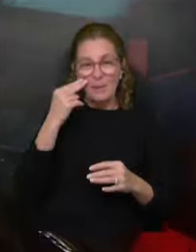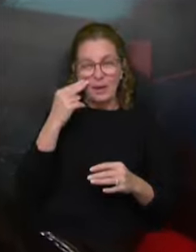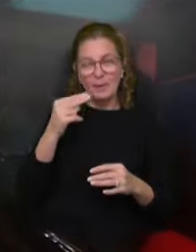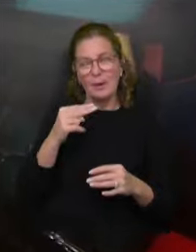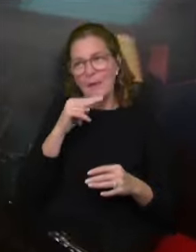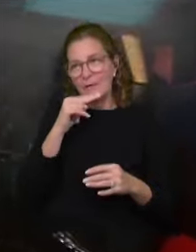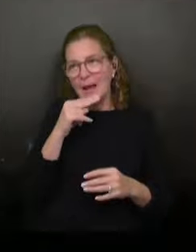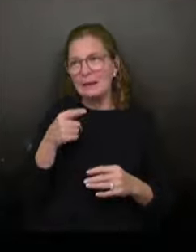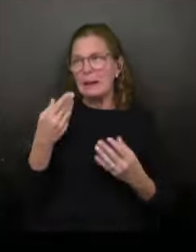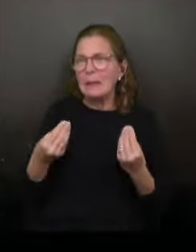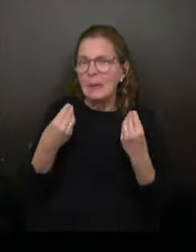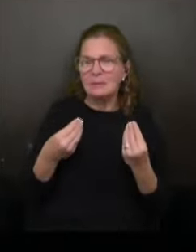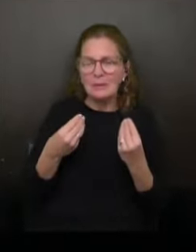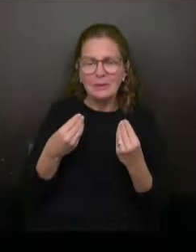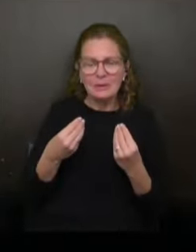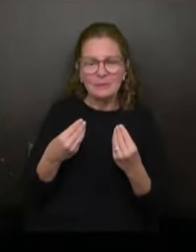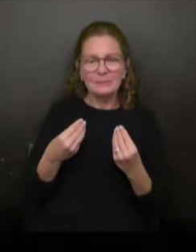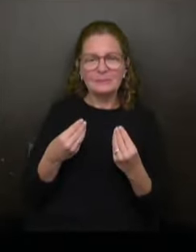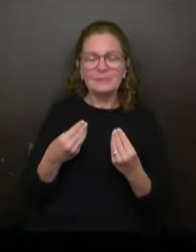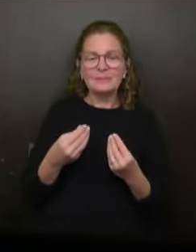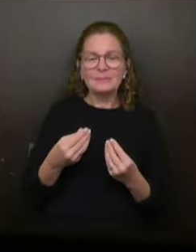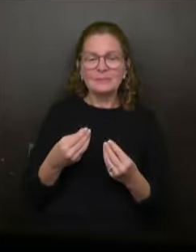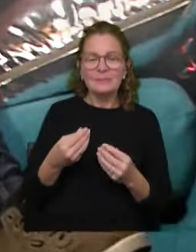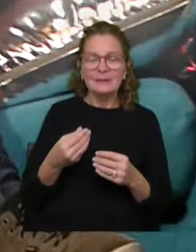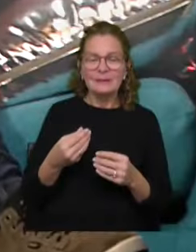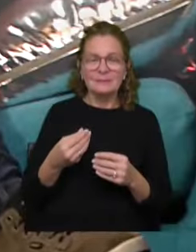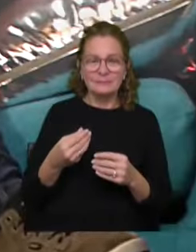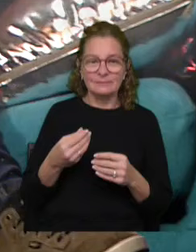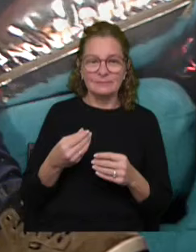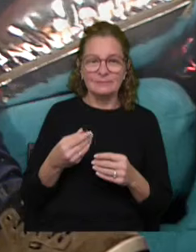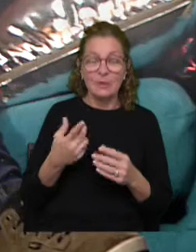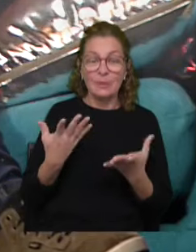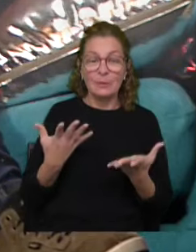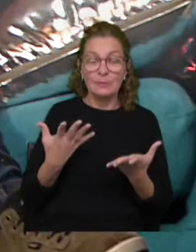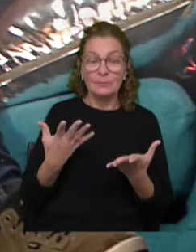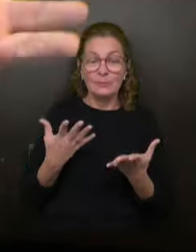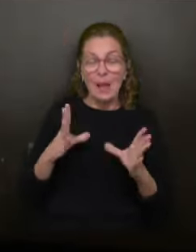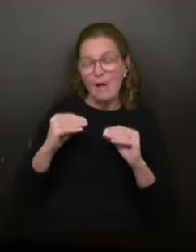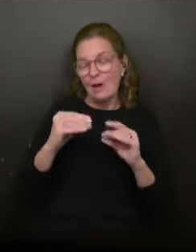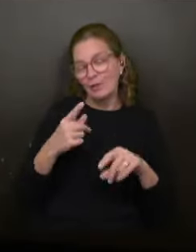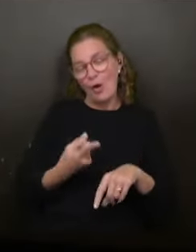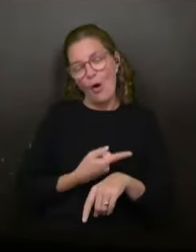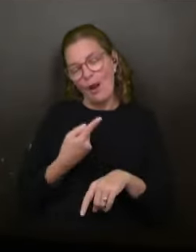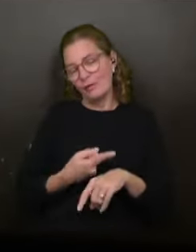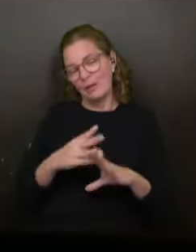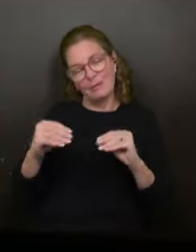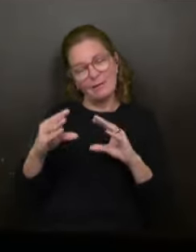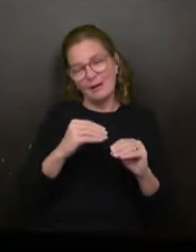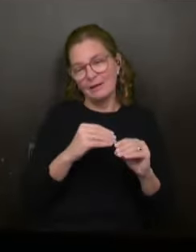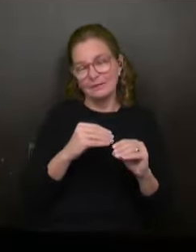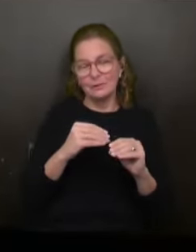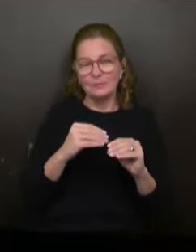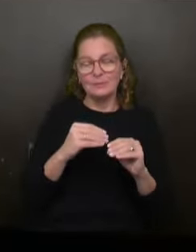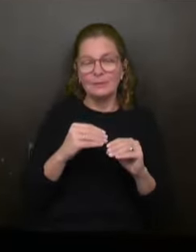del viernes. No, pero porque se demoraron en sacar. No, pero... Bueno, chiquirines, es para estar charlando horas. Se lo quiere muchísimo.